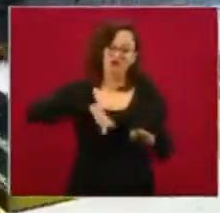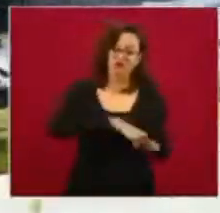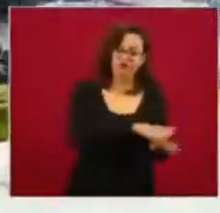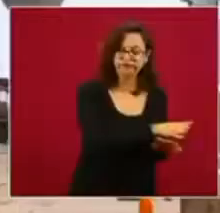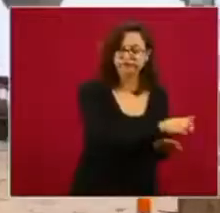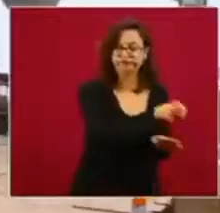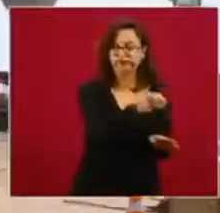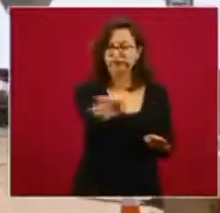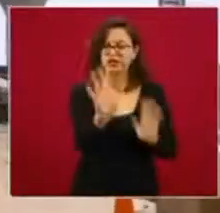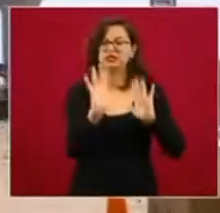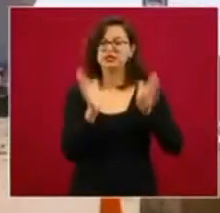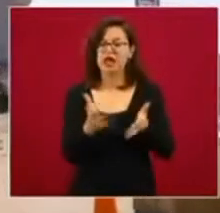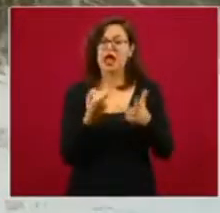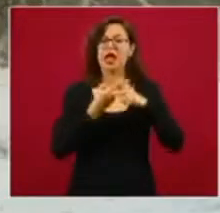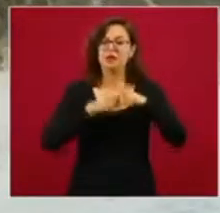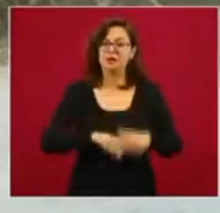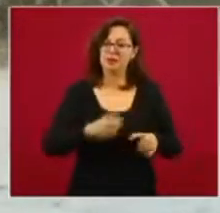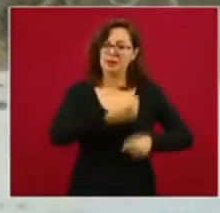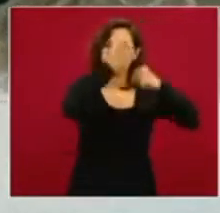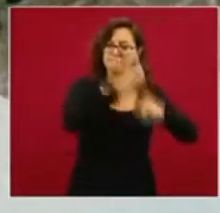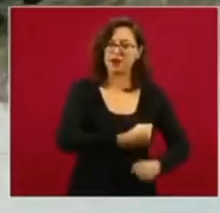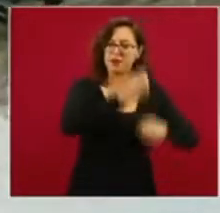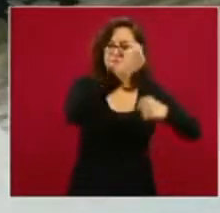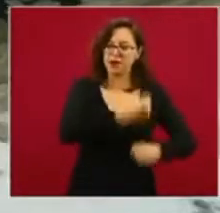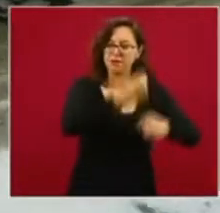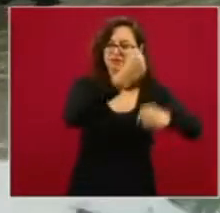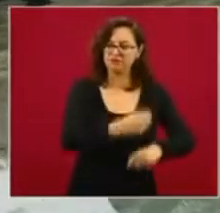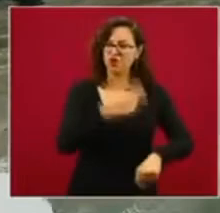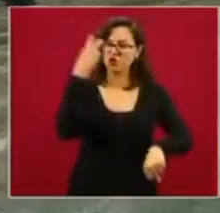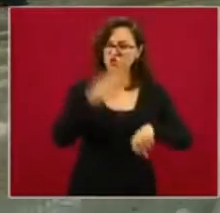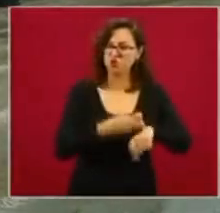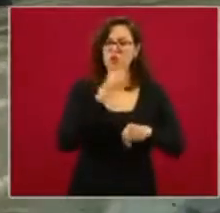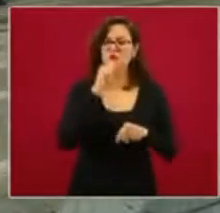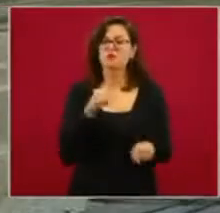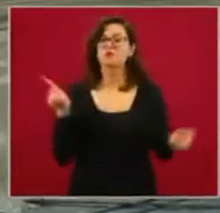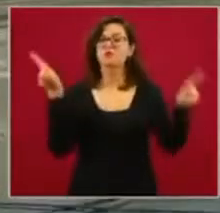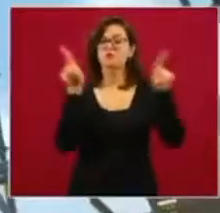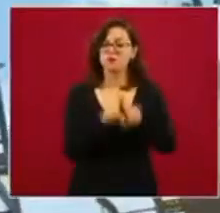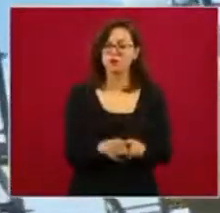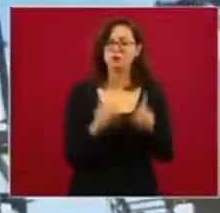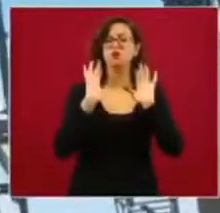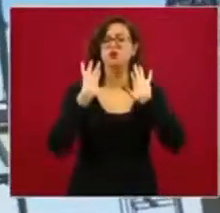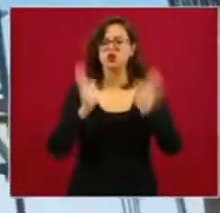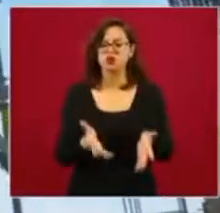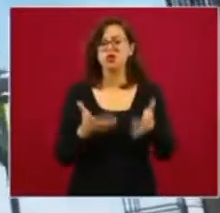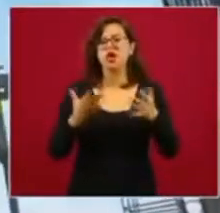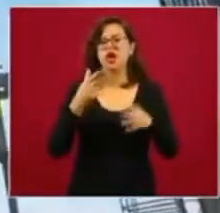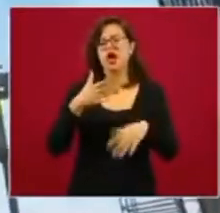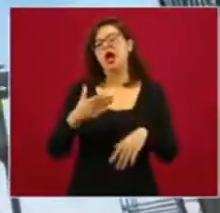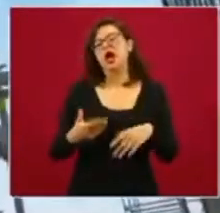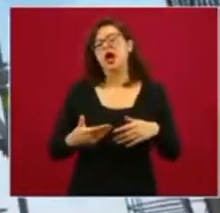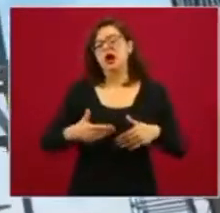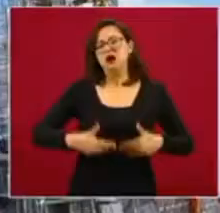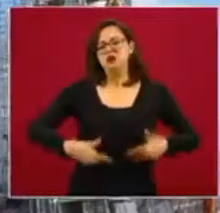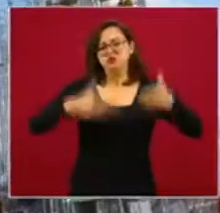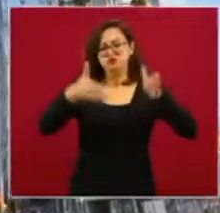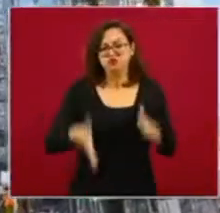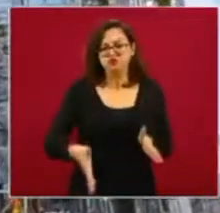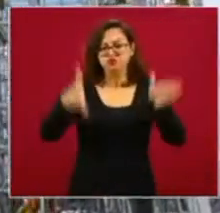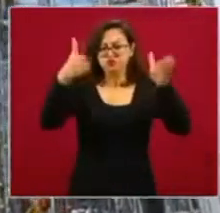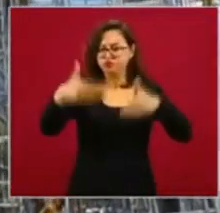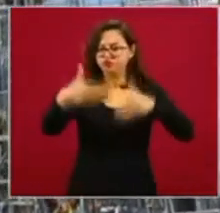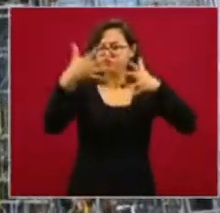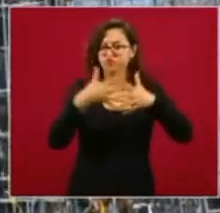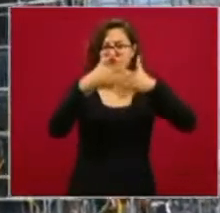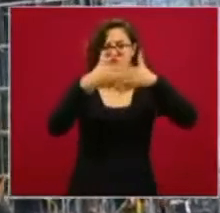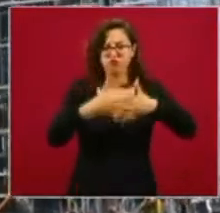y conformación de terraplenes, así como el tendido de base hidráulica en vialidades y muros mecánicamente estabilizados. Del mismo